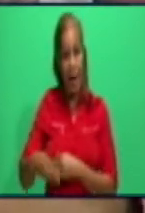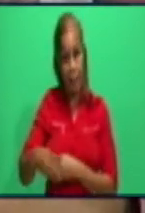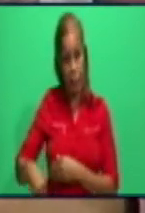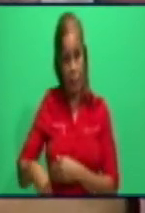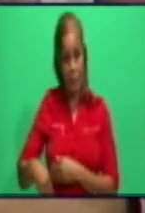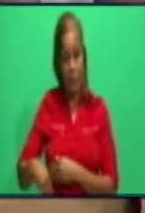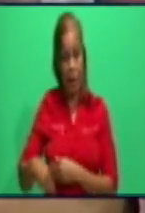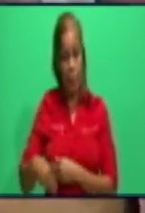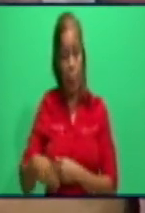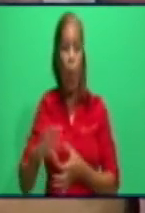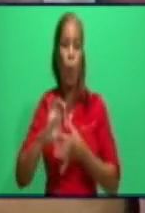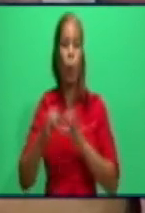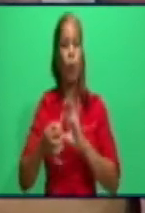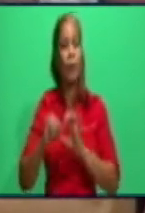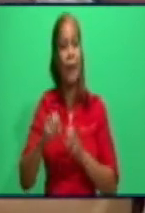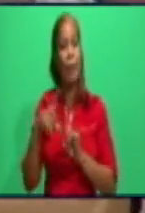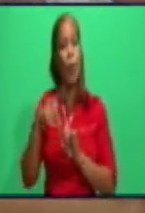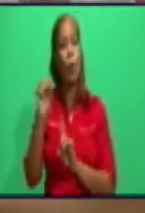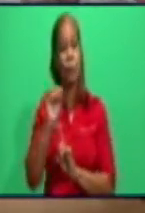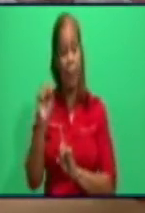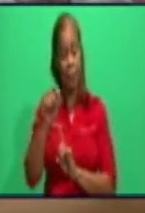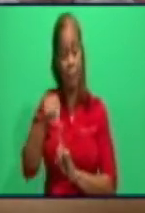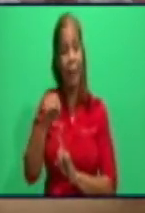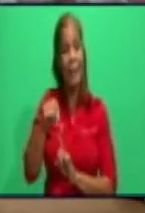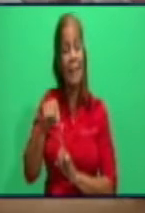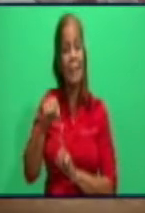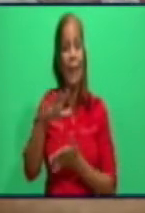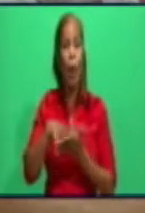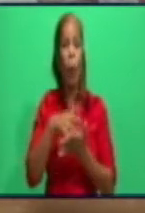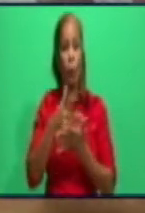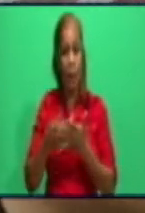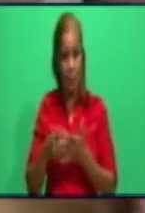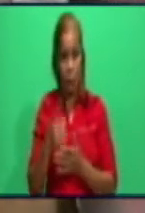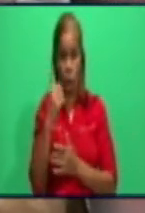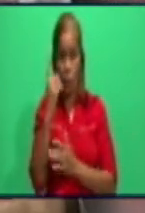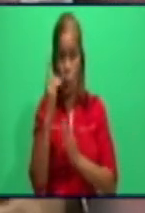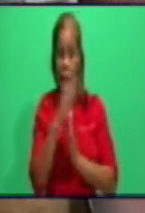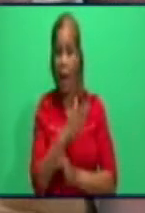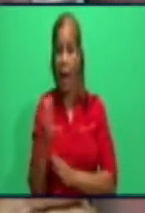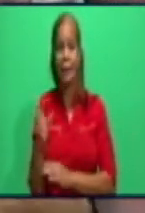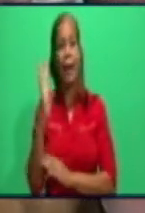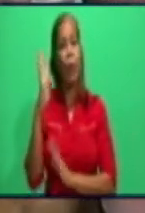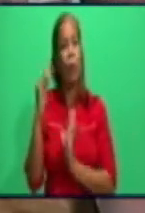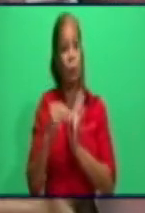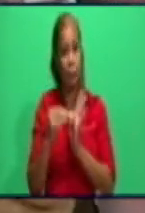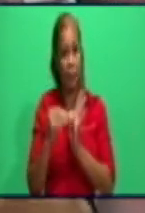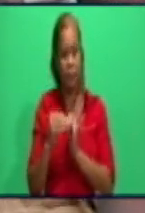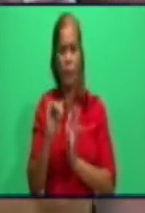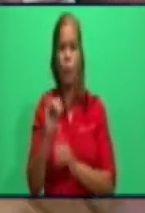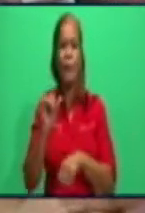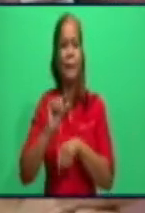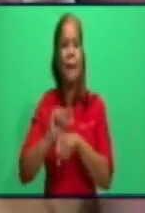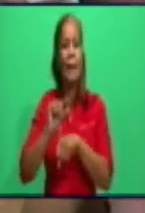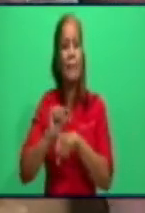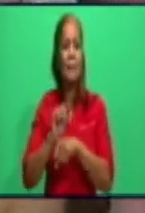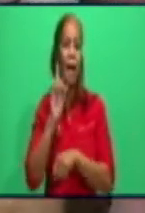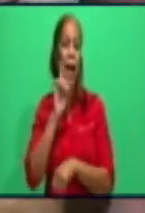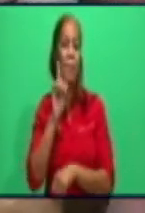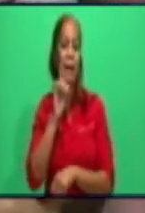transporte para en ese horario lo que es de transporte ordinario a través de los cocotaxis, en el caso de la ciudad de Bayamo, nosotros lo